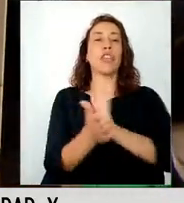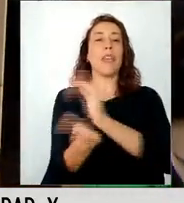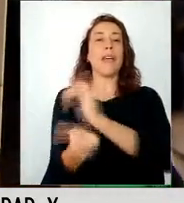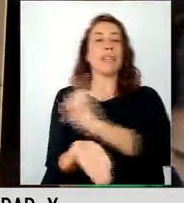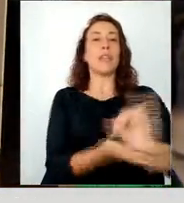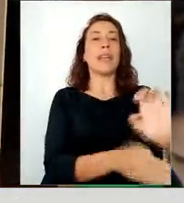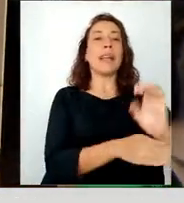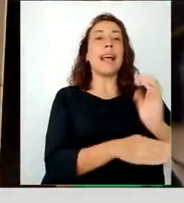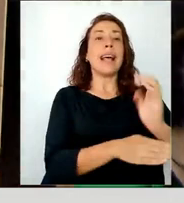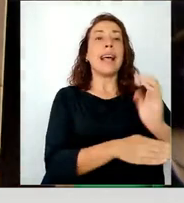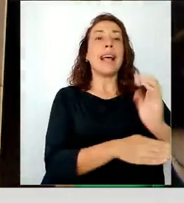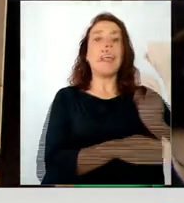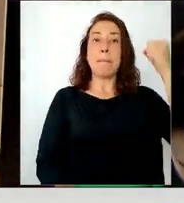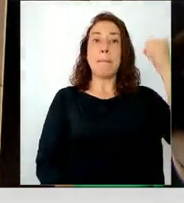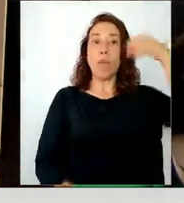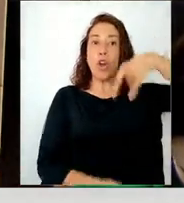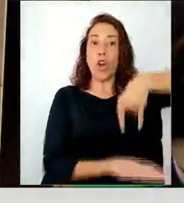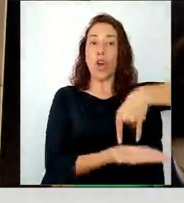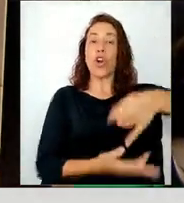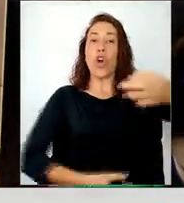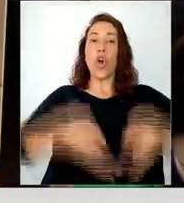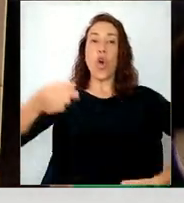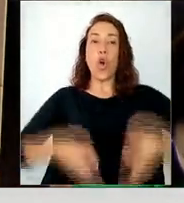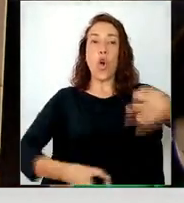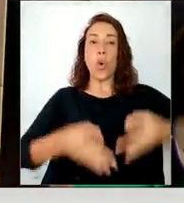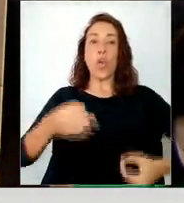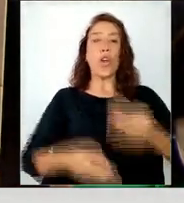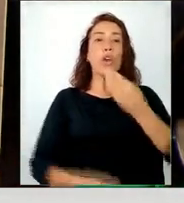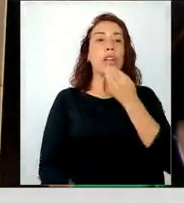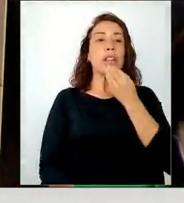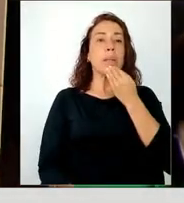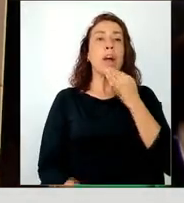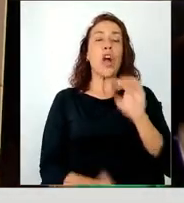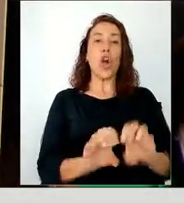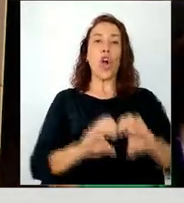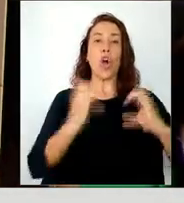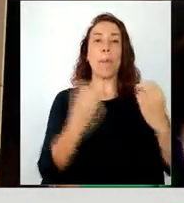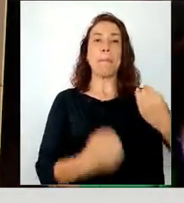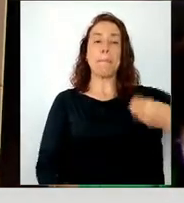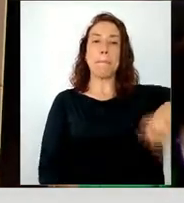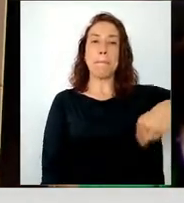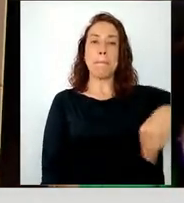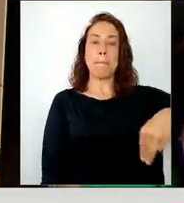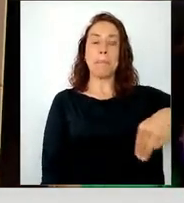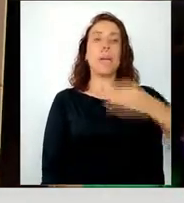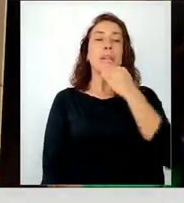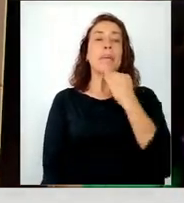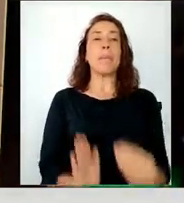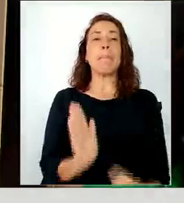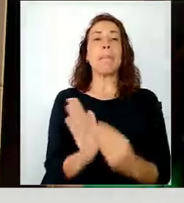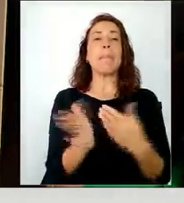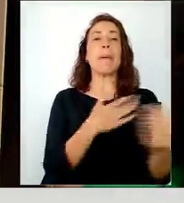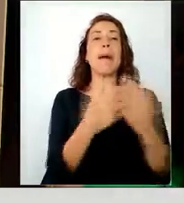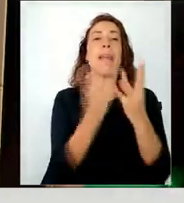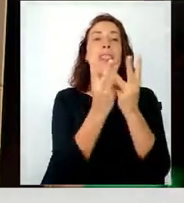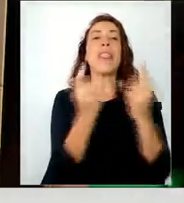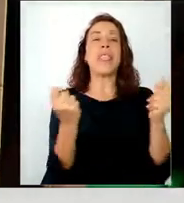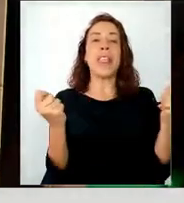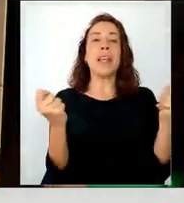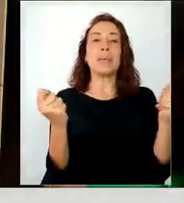legislativo al judicial y en menor medida las corporaciones municipales a su vez establecerá la transparencia en los beneficiarios finales